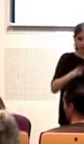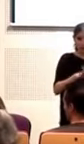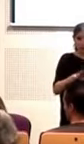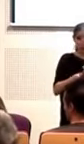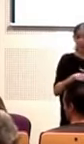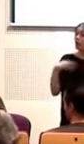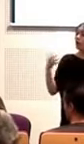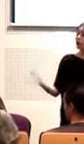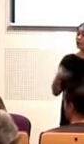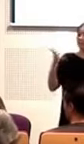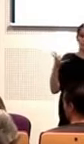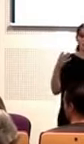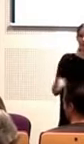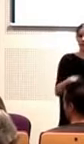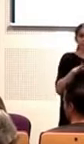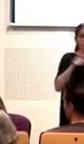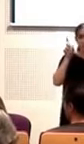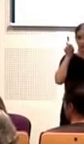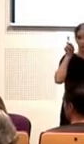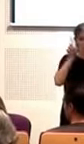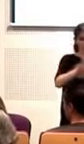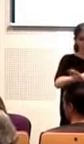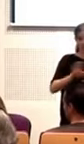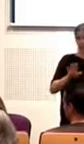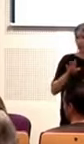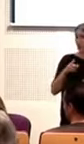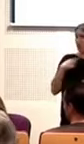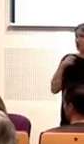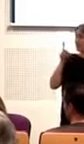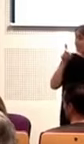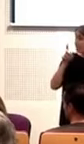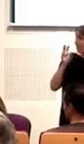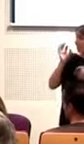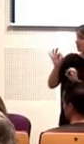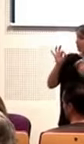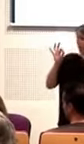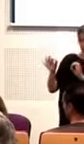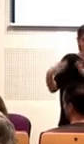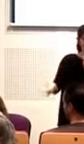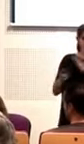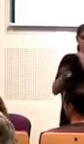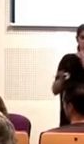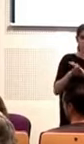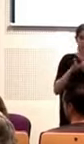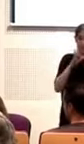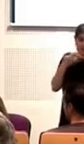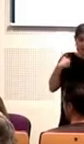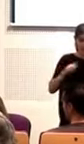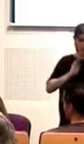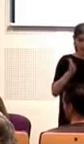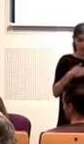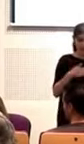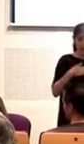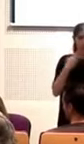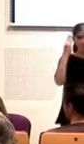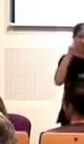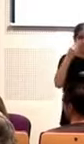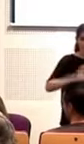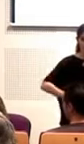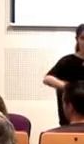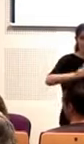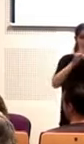que sigamos formándonos y os animo a todas las organizadoras a que seguís desde ya pensando la